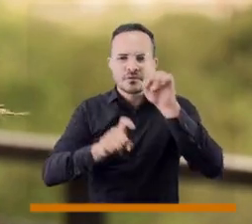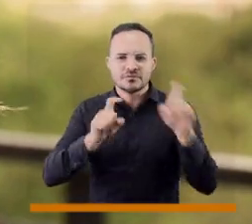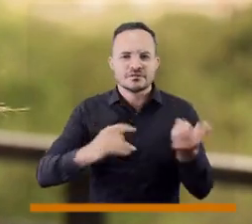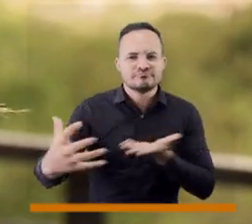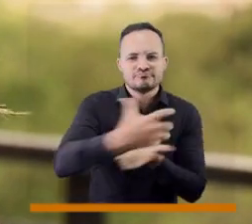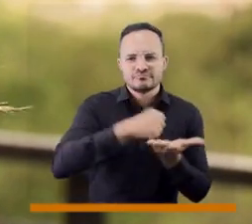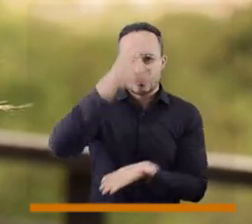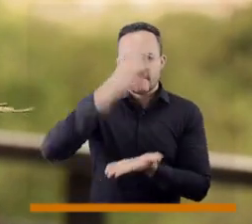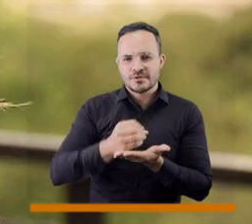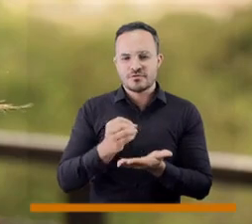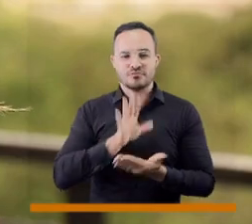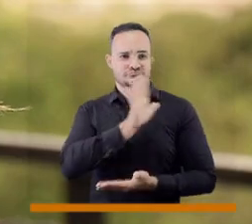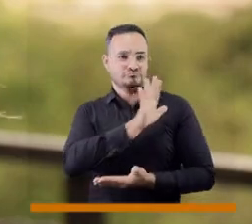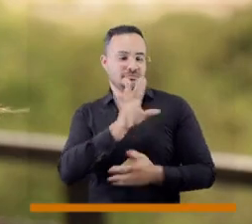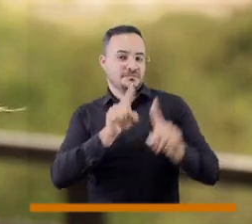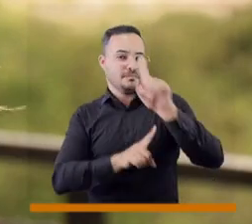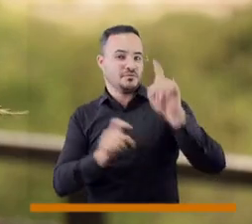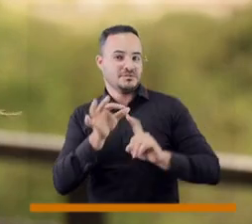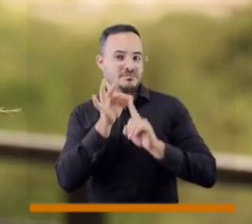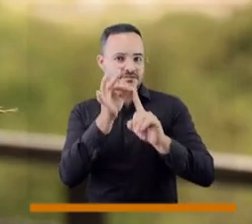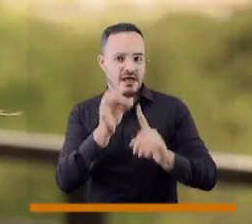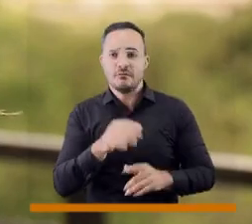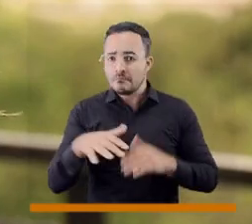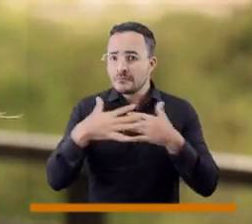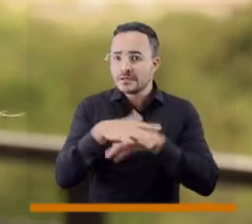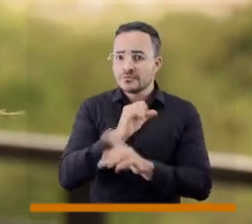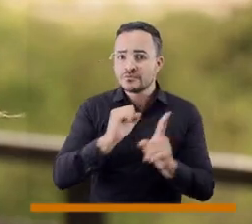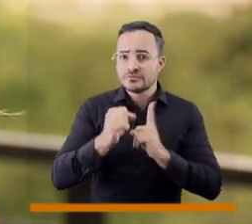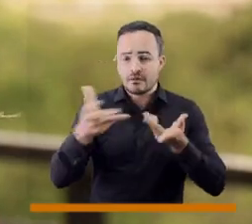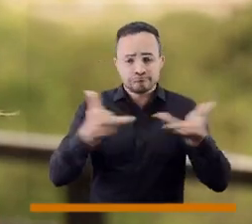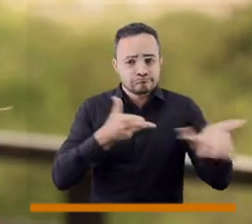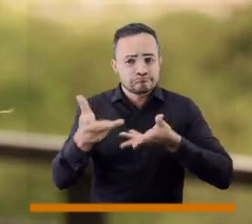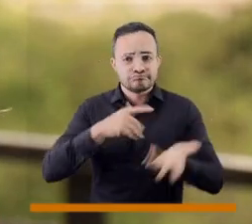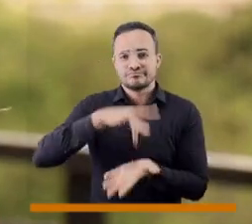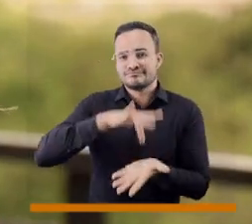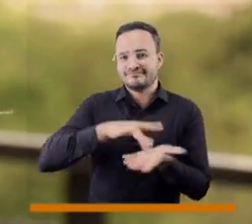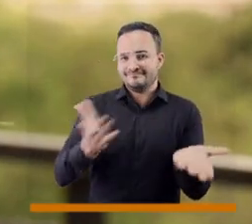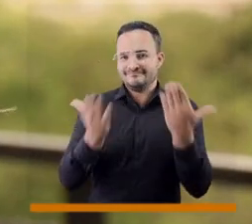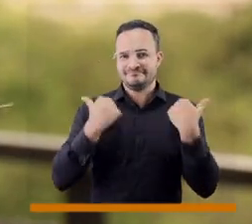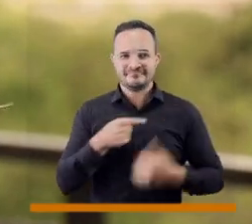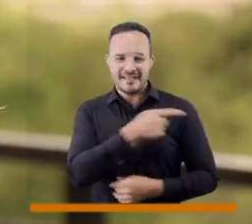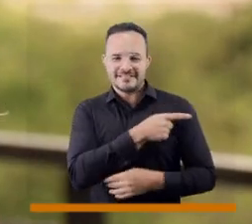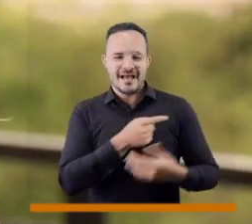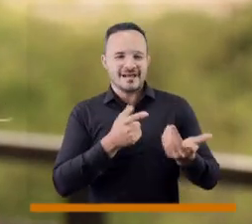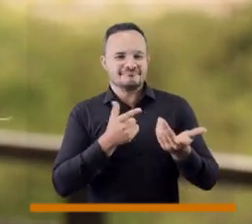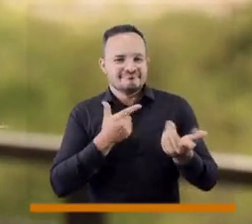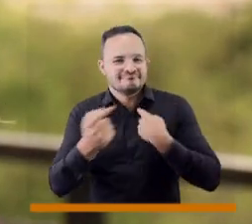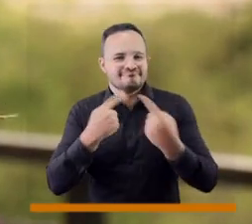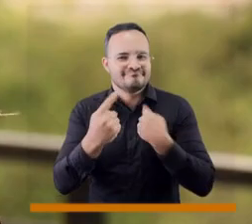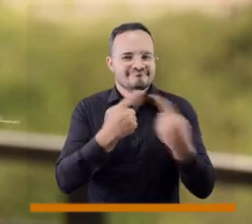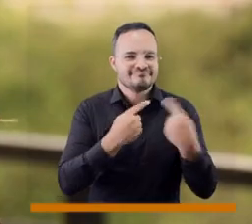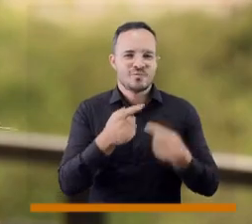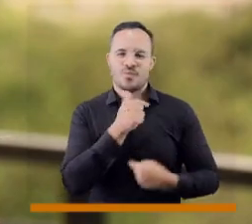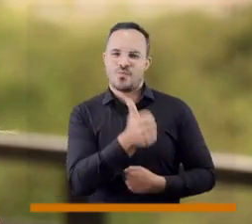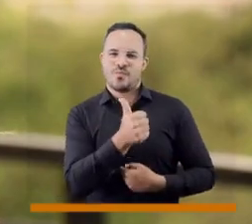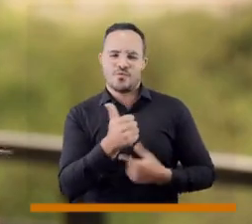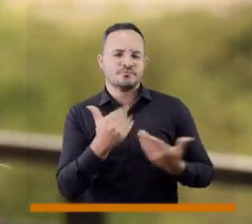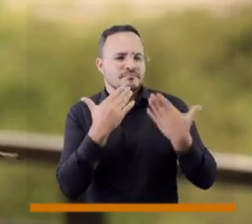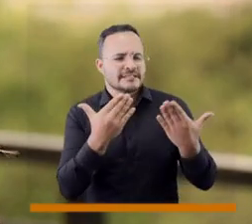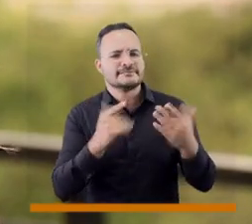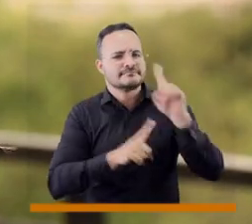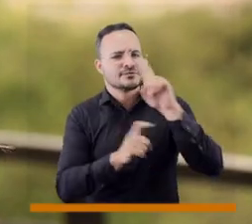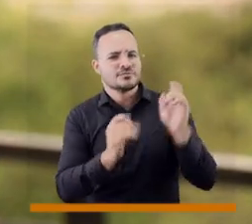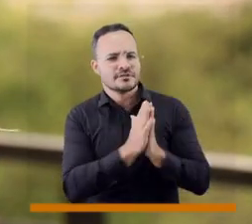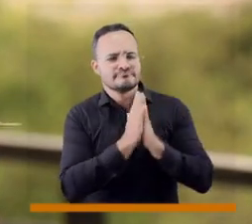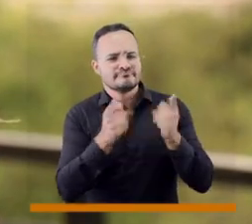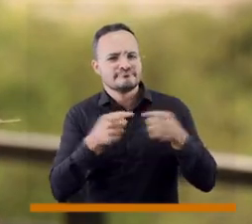participar en nuestras redes sociales. Ella también nos va a contar cómo mantenemos este diálogo abierto con la ciudadanía. María Fernanda, gracias. ¿Y